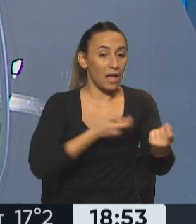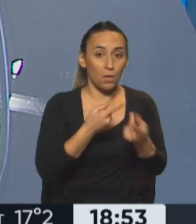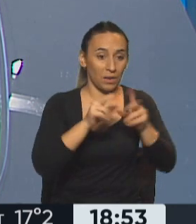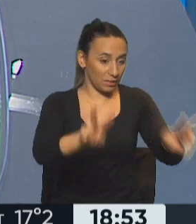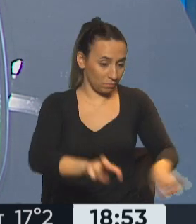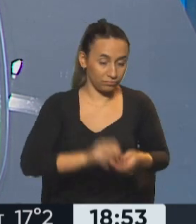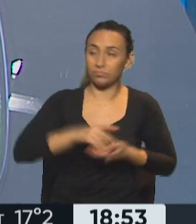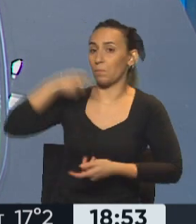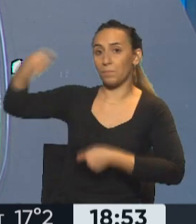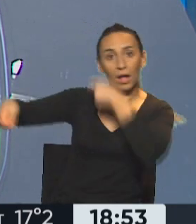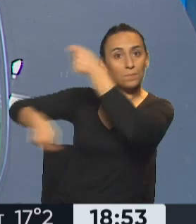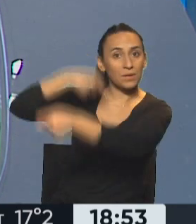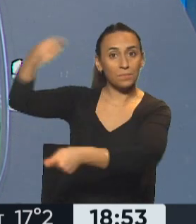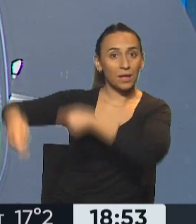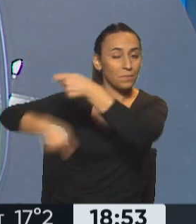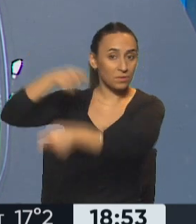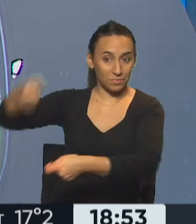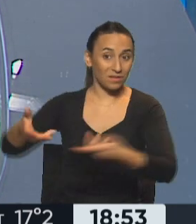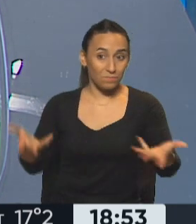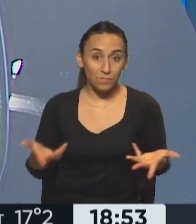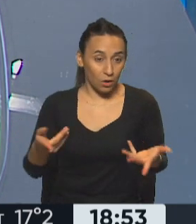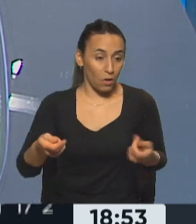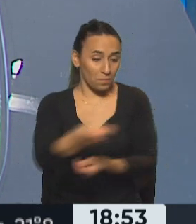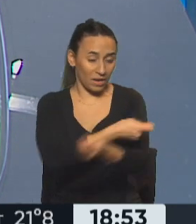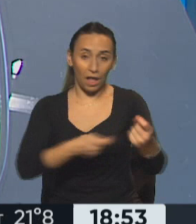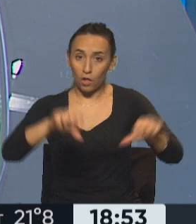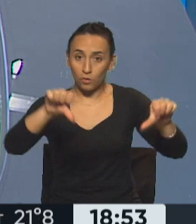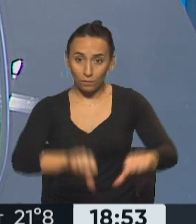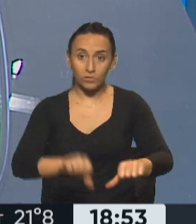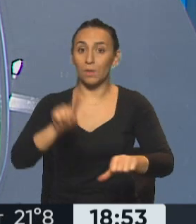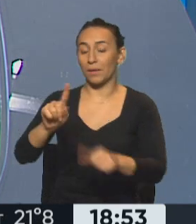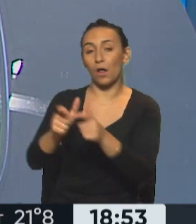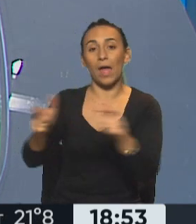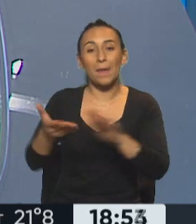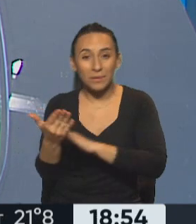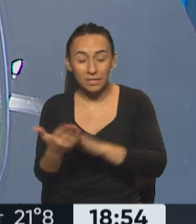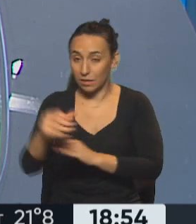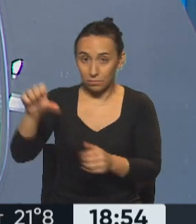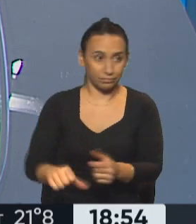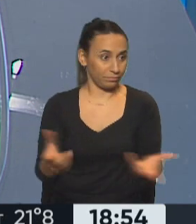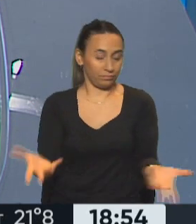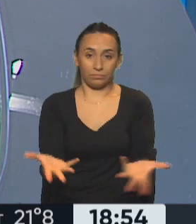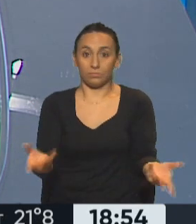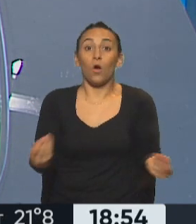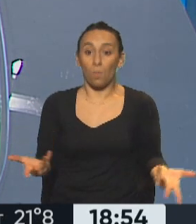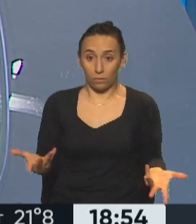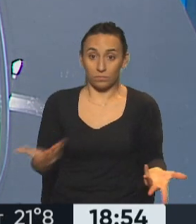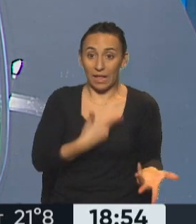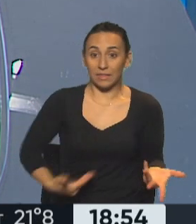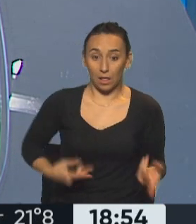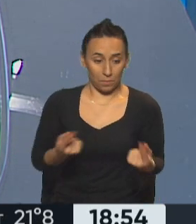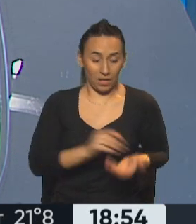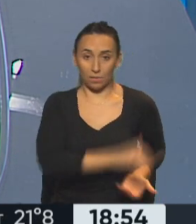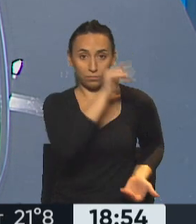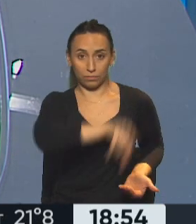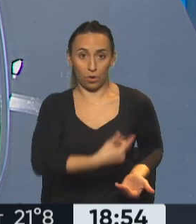Entonces, si tampoco funciona el mercado de deuda local, pero tampoco puede emitir porque está atado al acuerdo con el Fondo Monetario, ¿cómo se financia el Estado? Claro. ¿No?